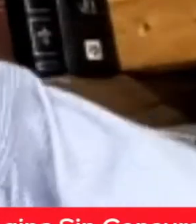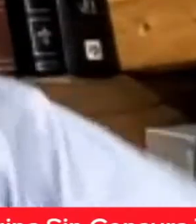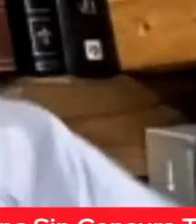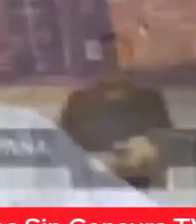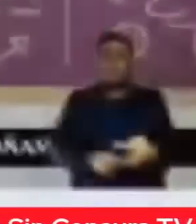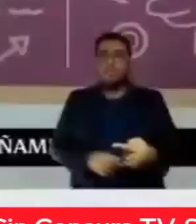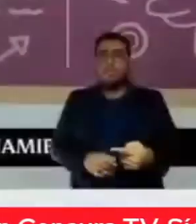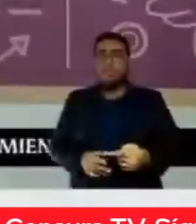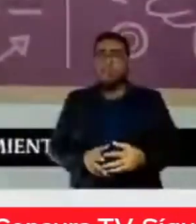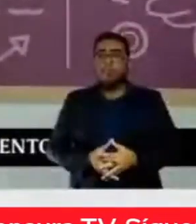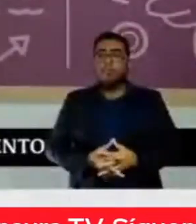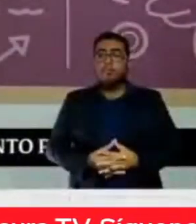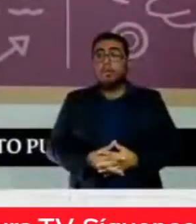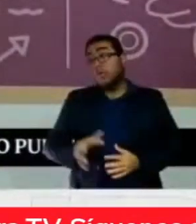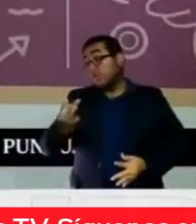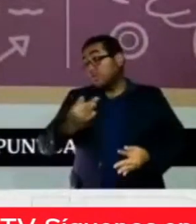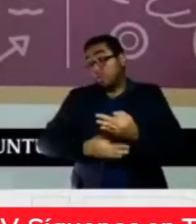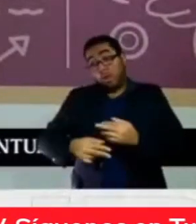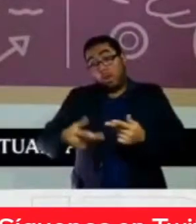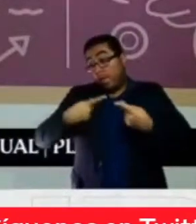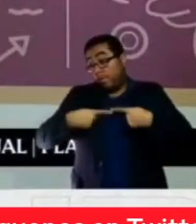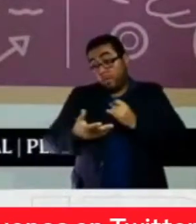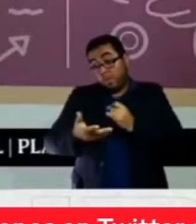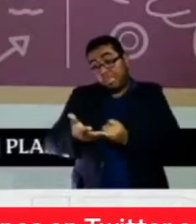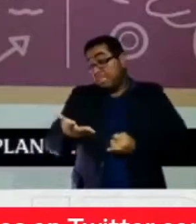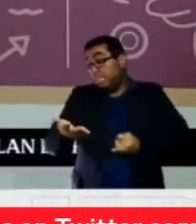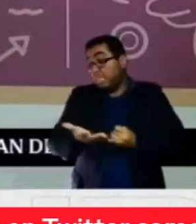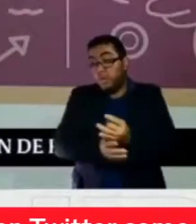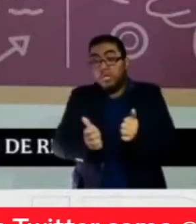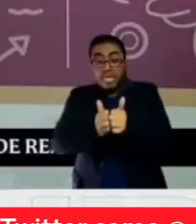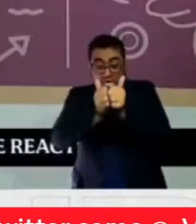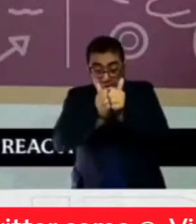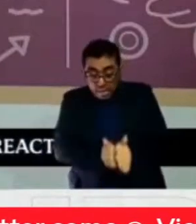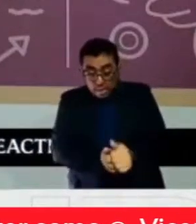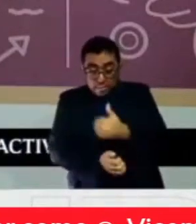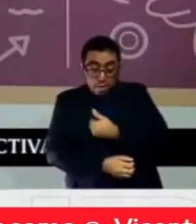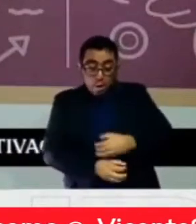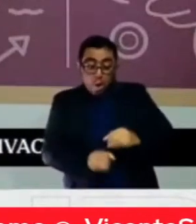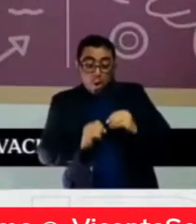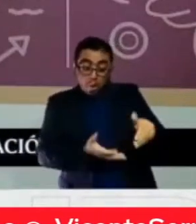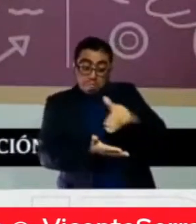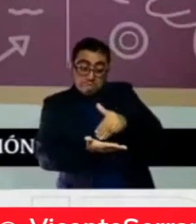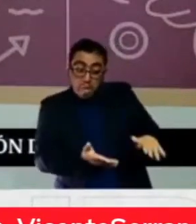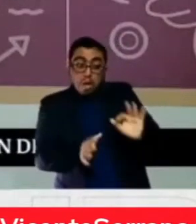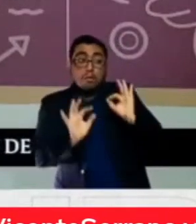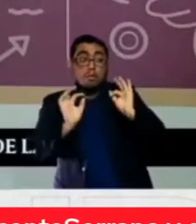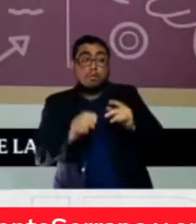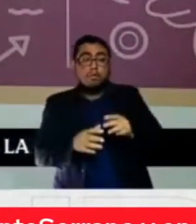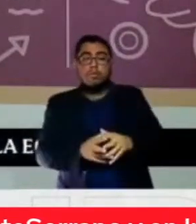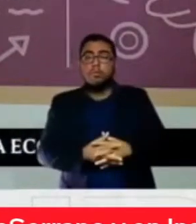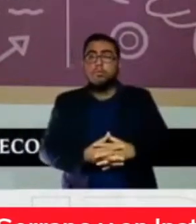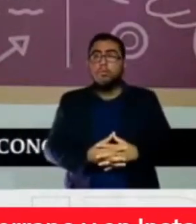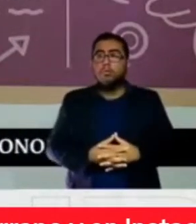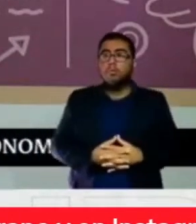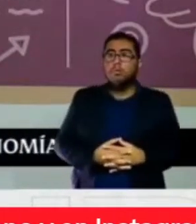presidencia es apoyar no solo al gobernador Rubén Rocha Moya, a todos los gobernadores. Si hay